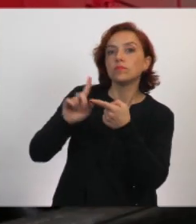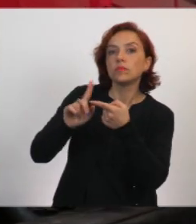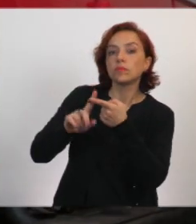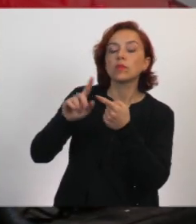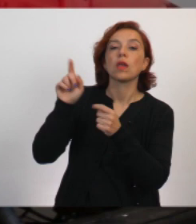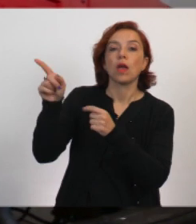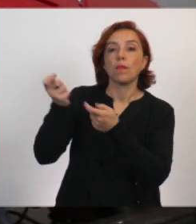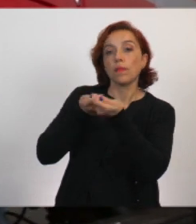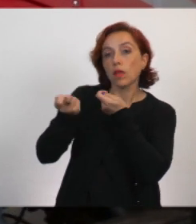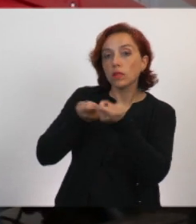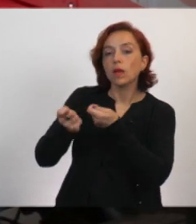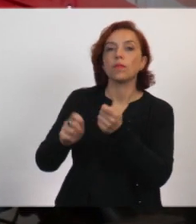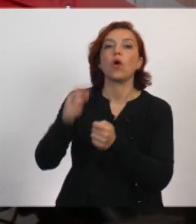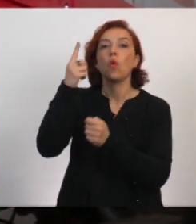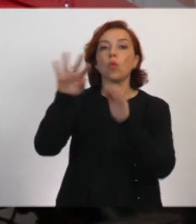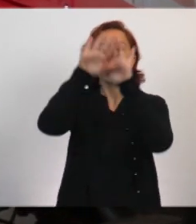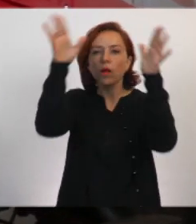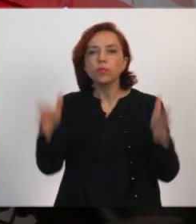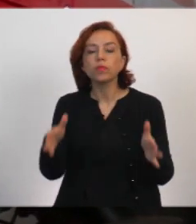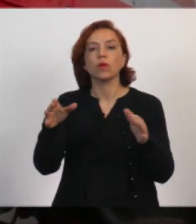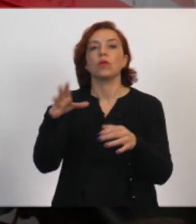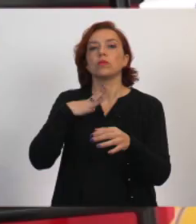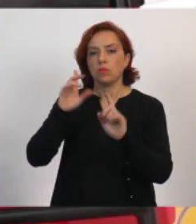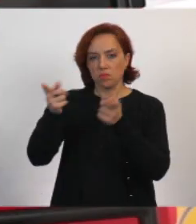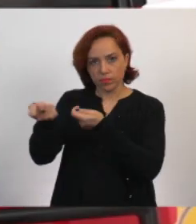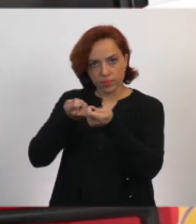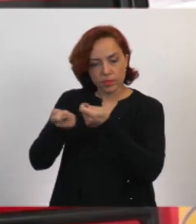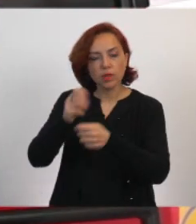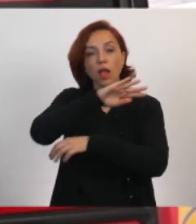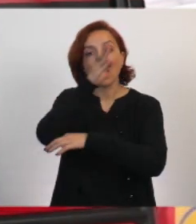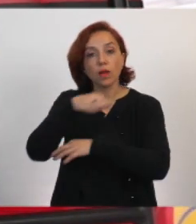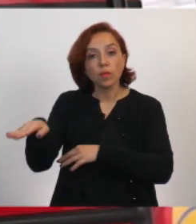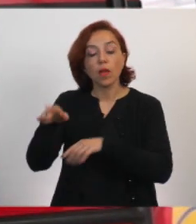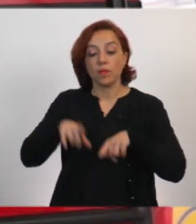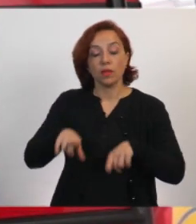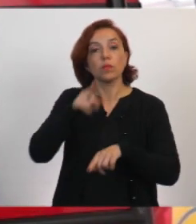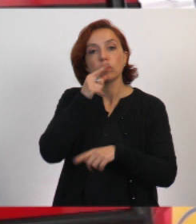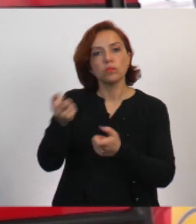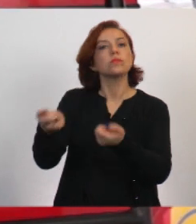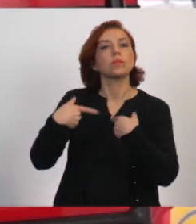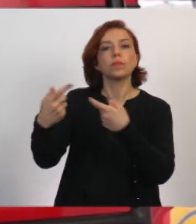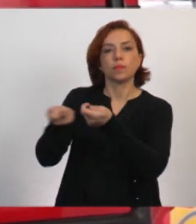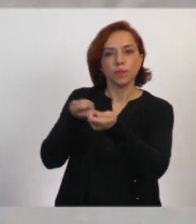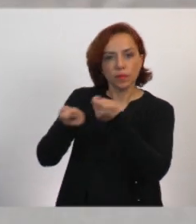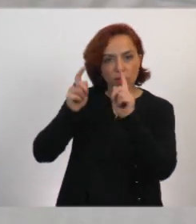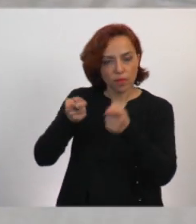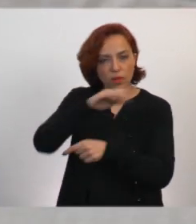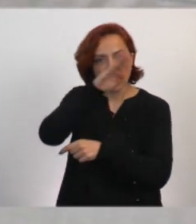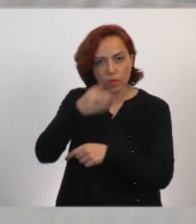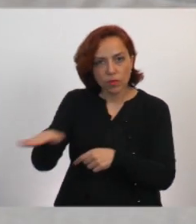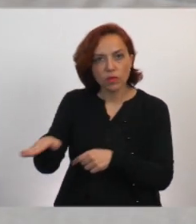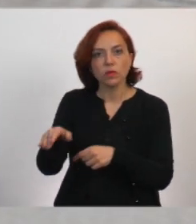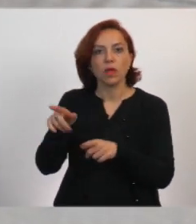y un galpón grande con 3 apartamentos. Logramos conseguir una camioneta por medio del Ministerio del